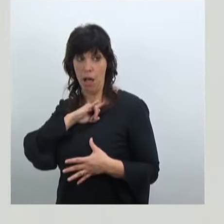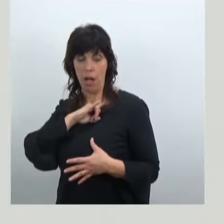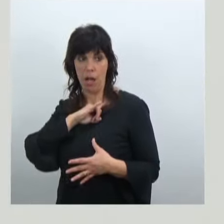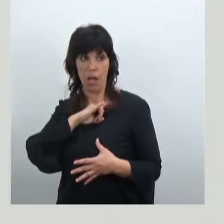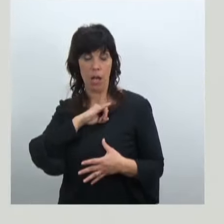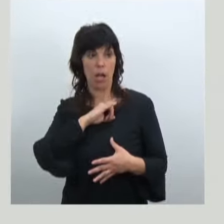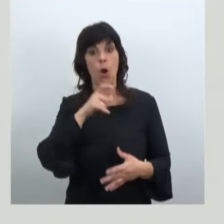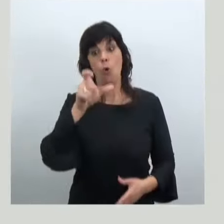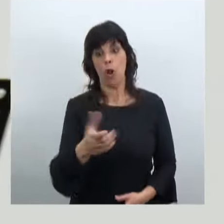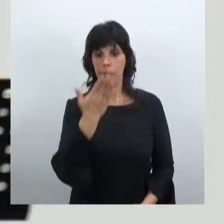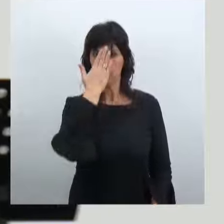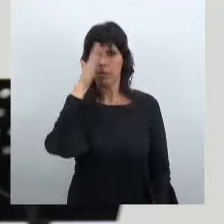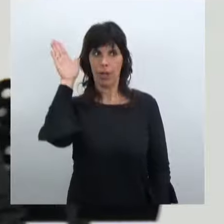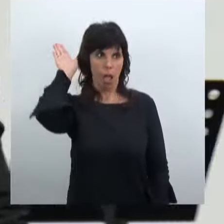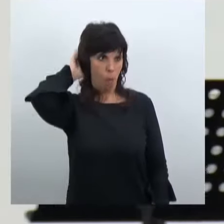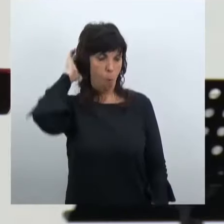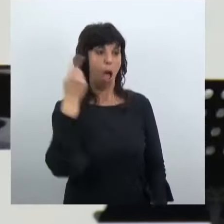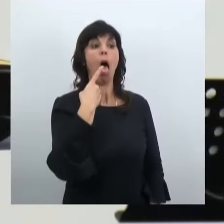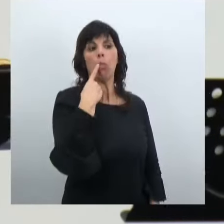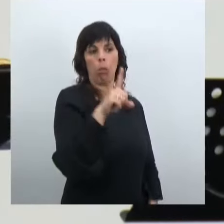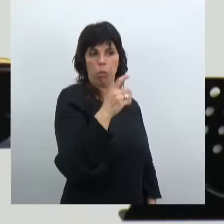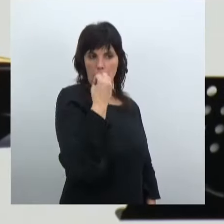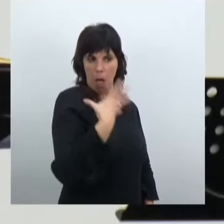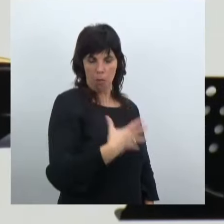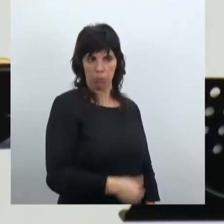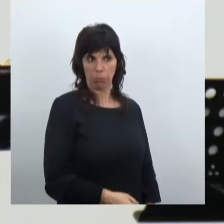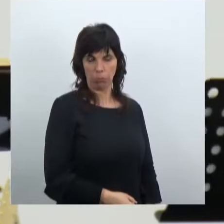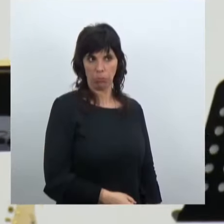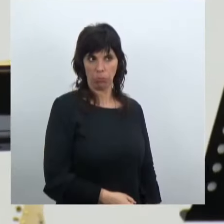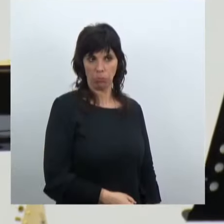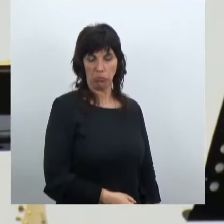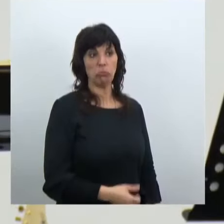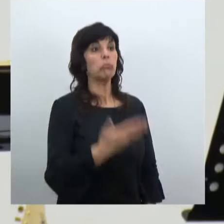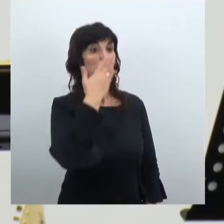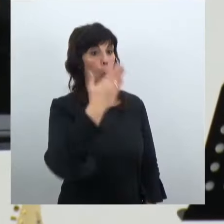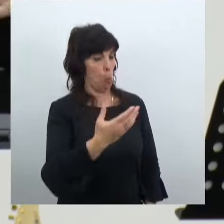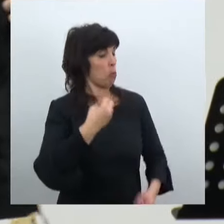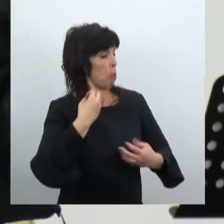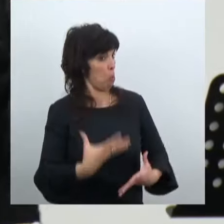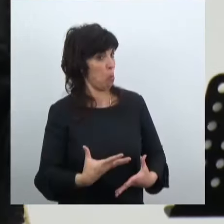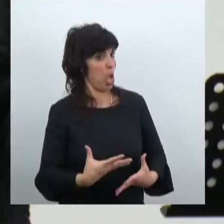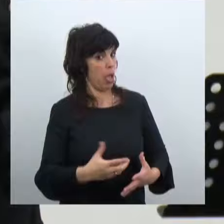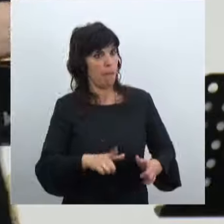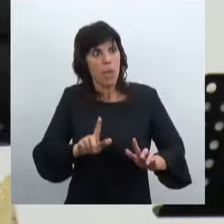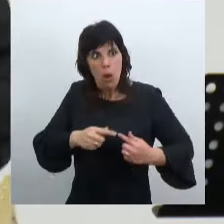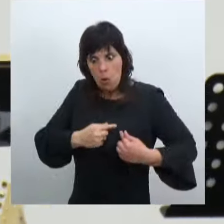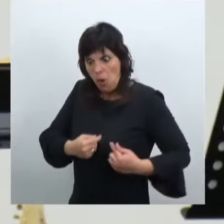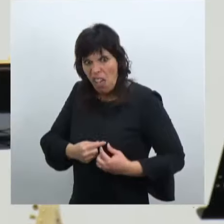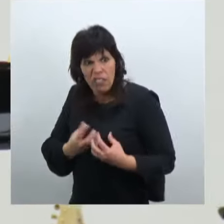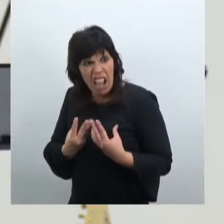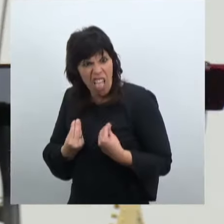Un hipócrita sabe lo que decir. ¿Sabes cómo comportarse aunque su corazón está podrido?